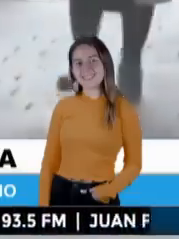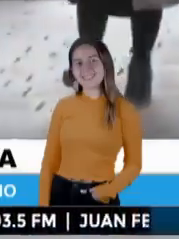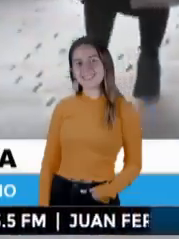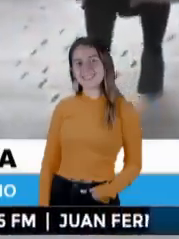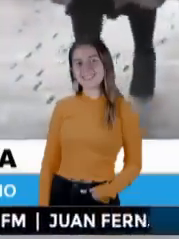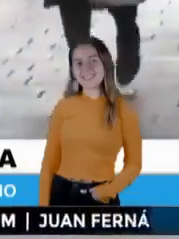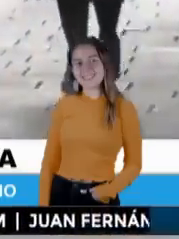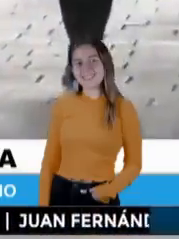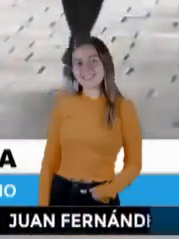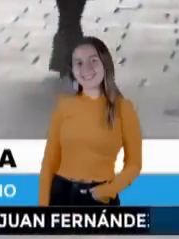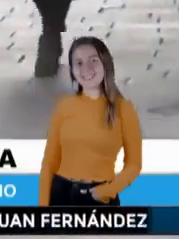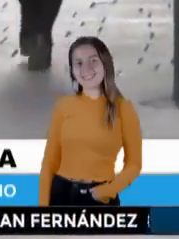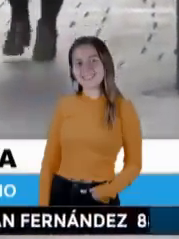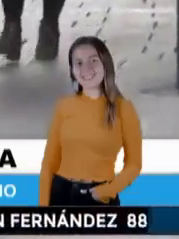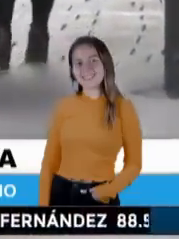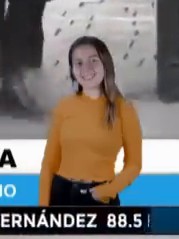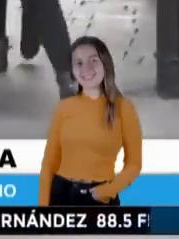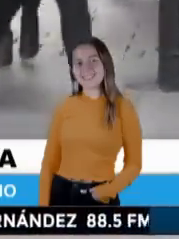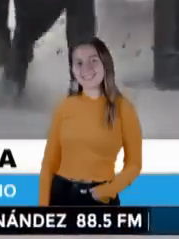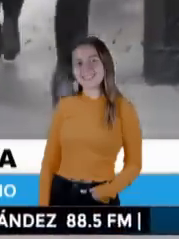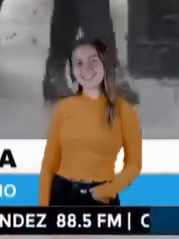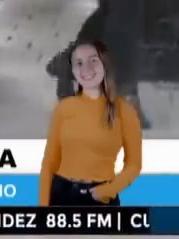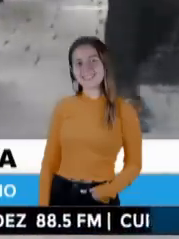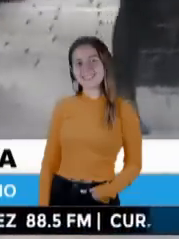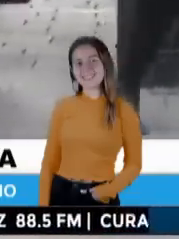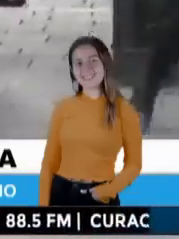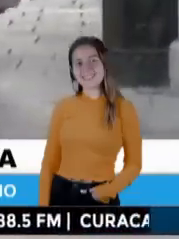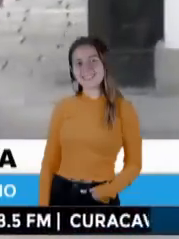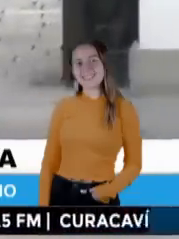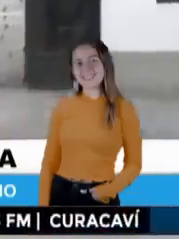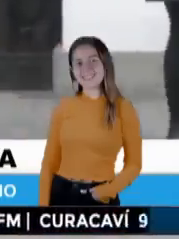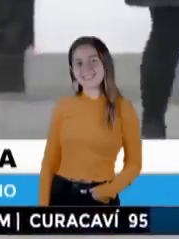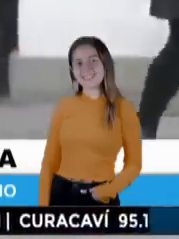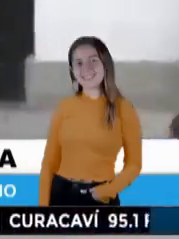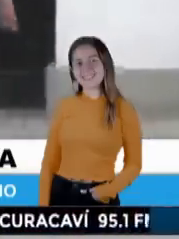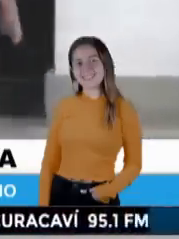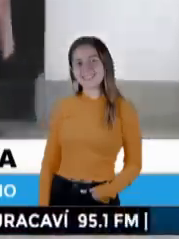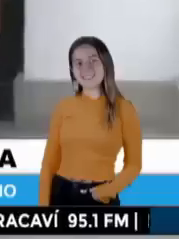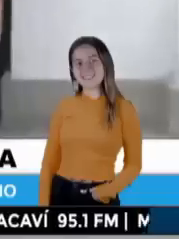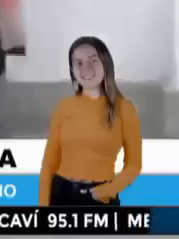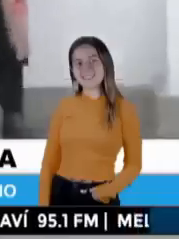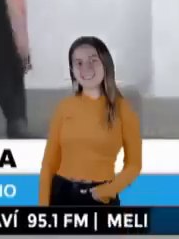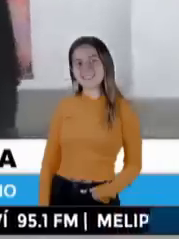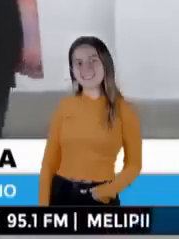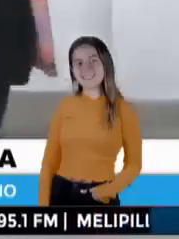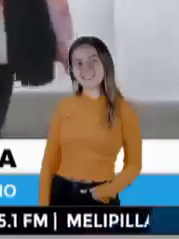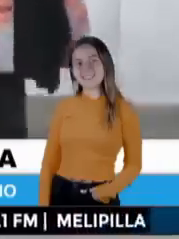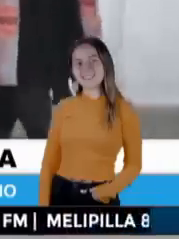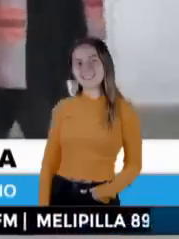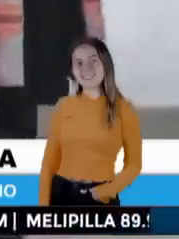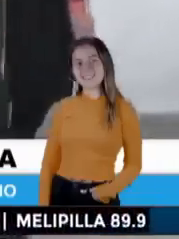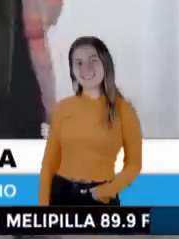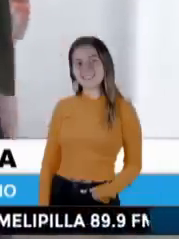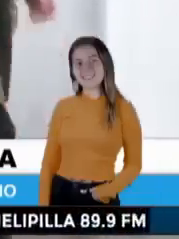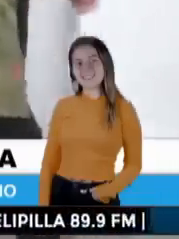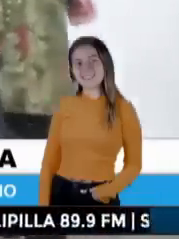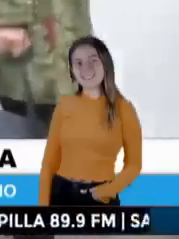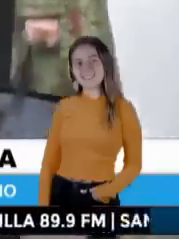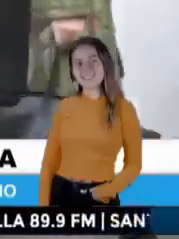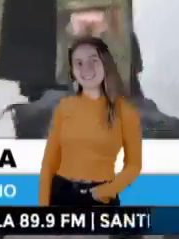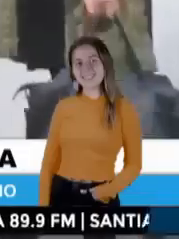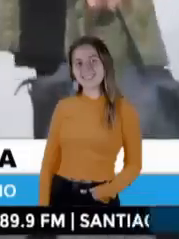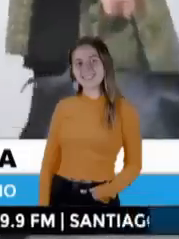privada, que la tengan ellos como colectividad, pero luego de eso podría haber alguna declaración pública de parte de la mesa directiva en la cual se